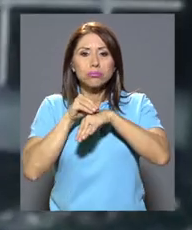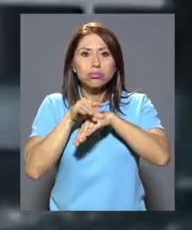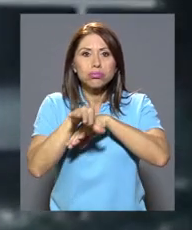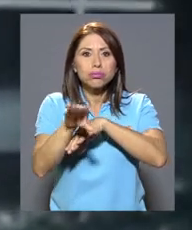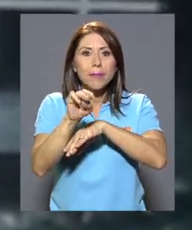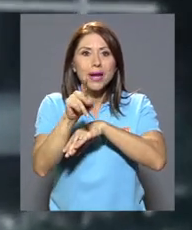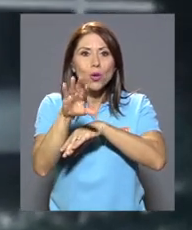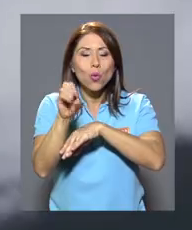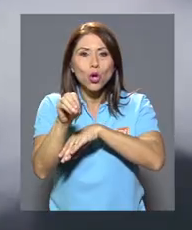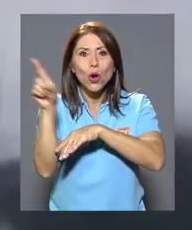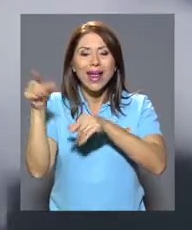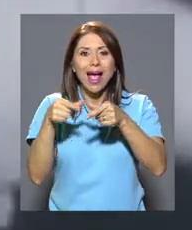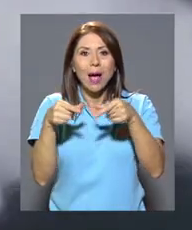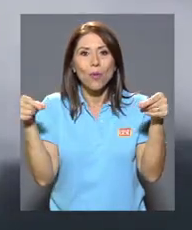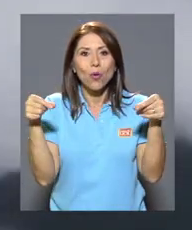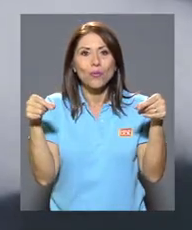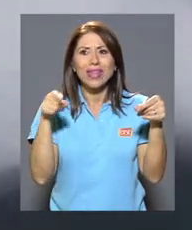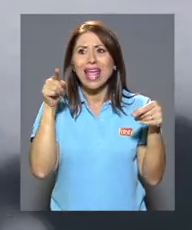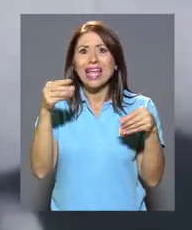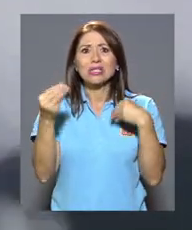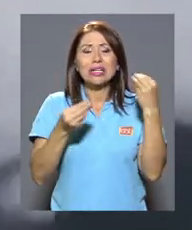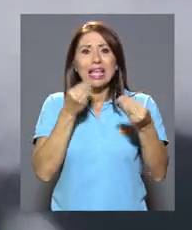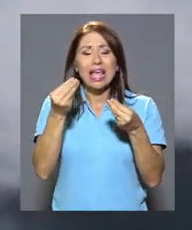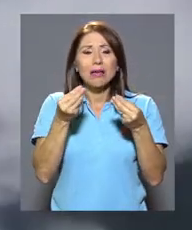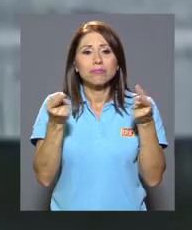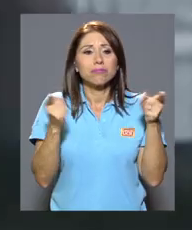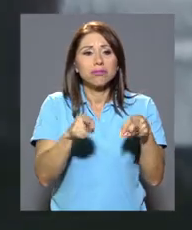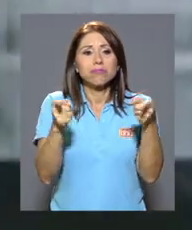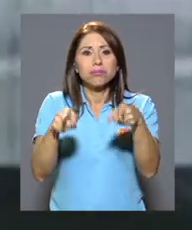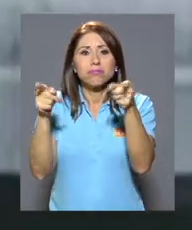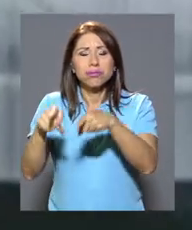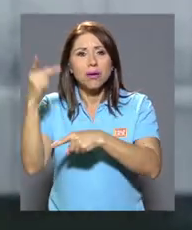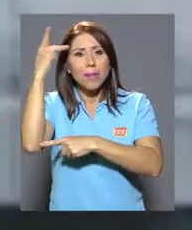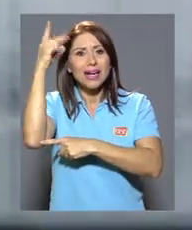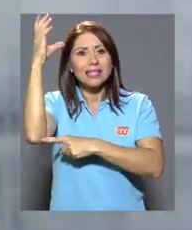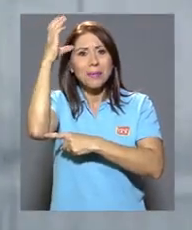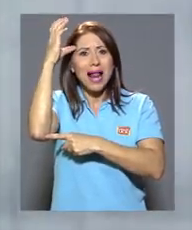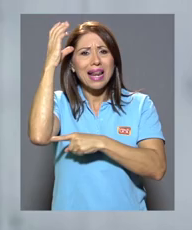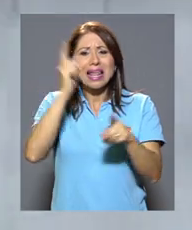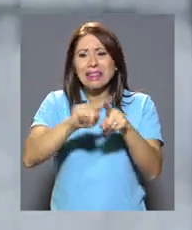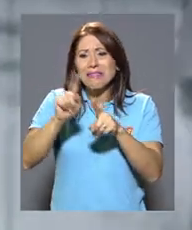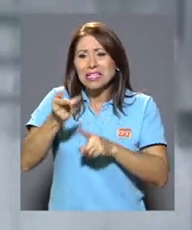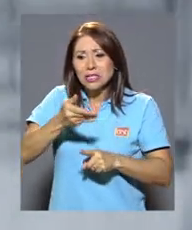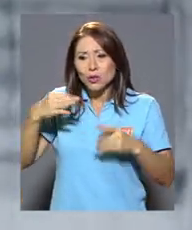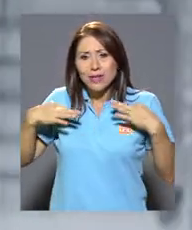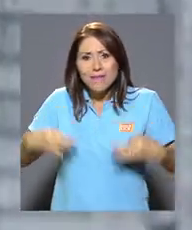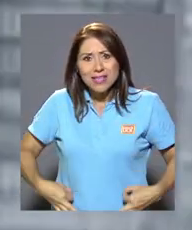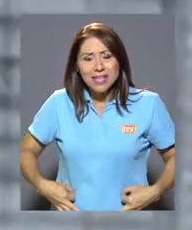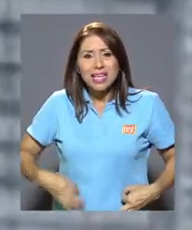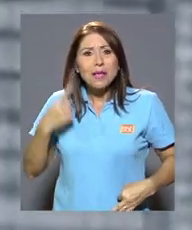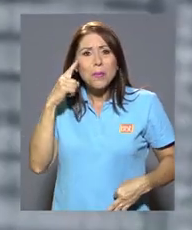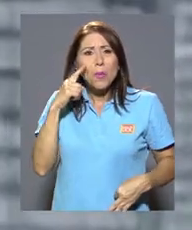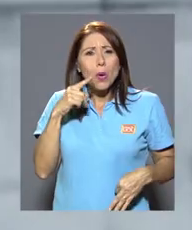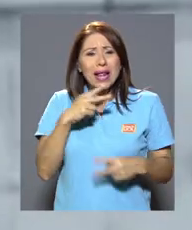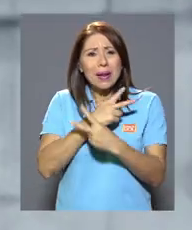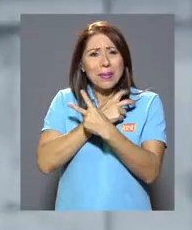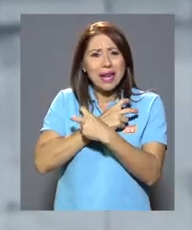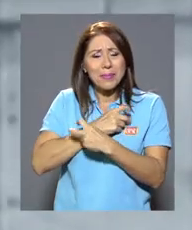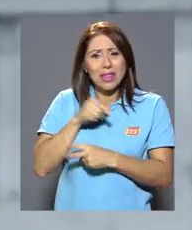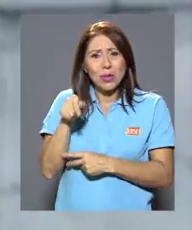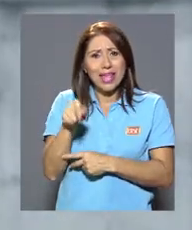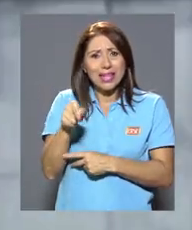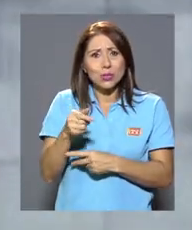Esta catástrofe provocó parálisis cerebral y secuelas físicas causadas por el envenenamiento por este metal, presente hoy en día en